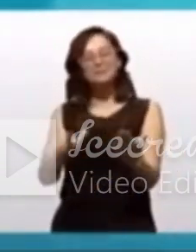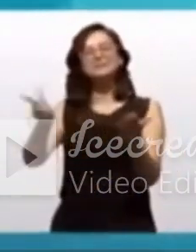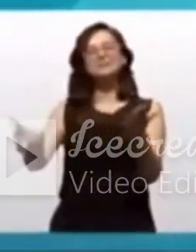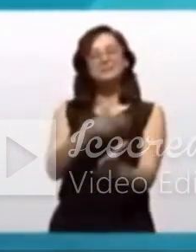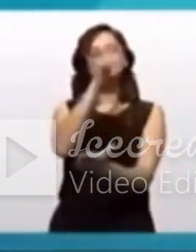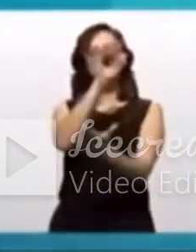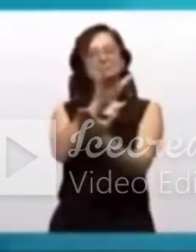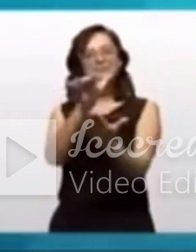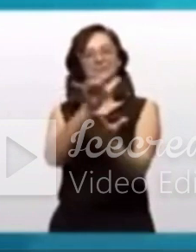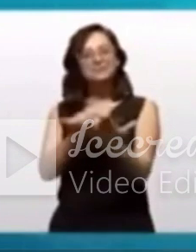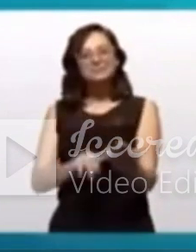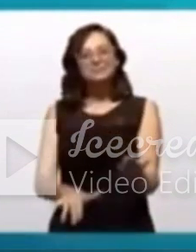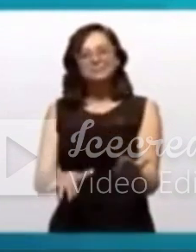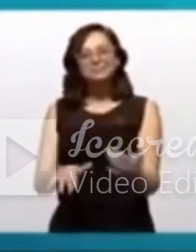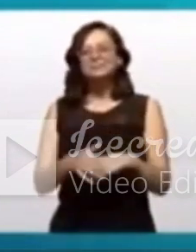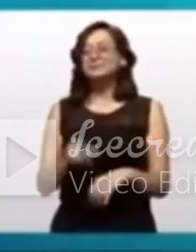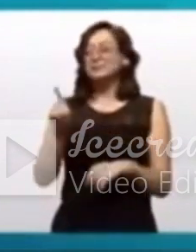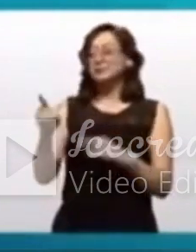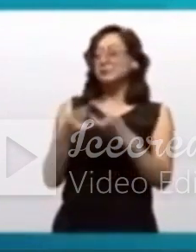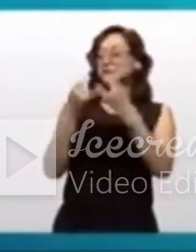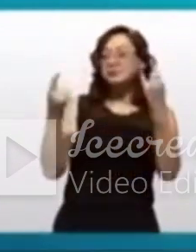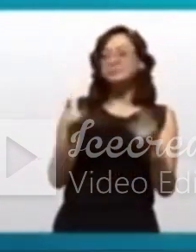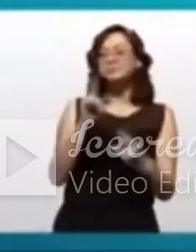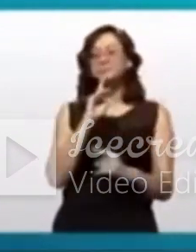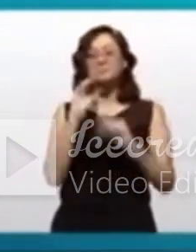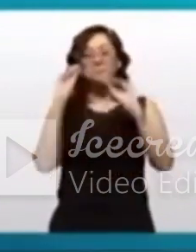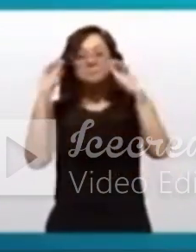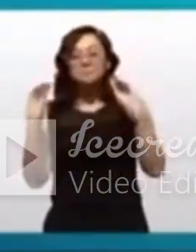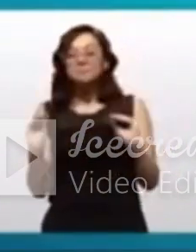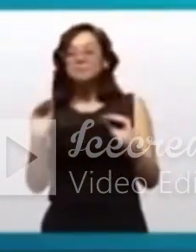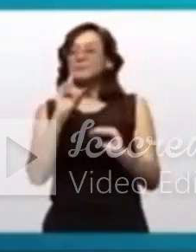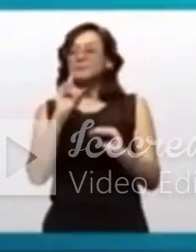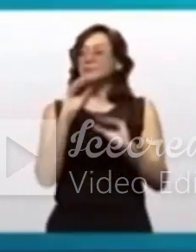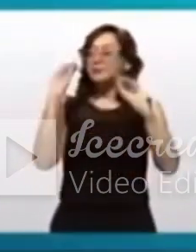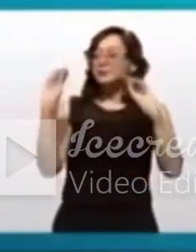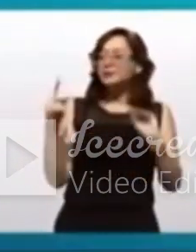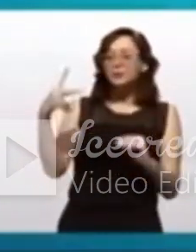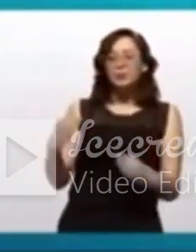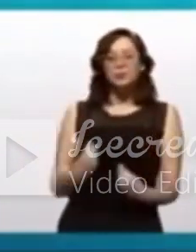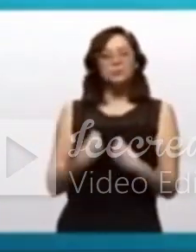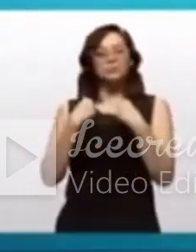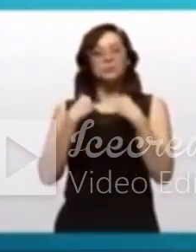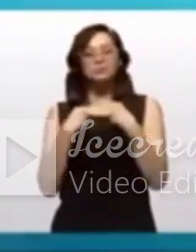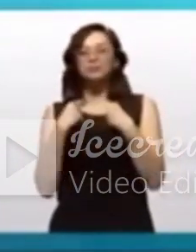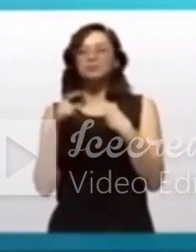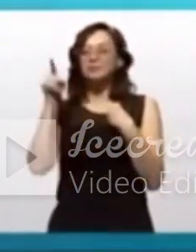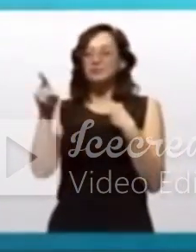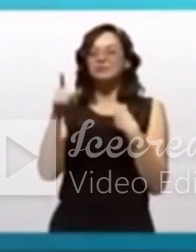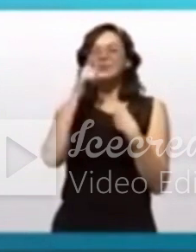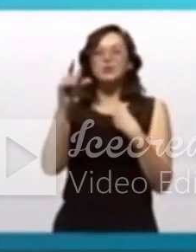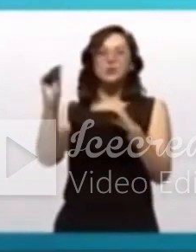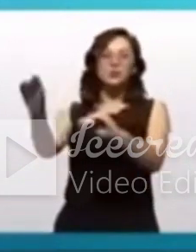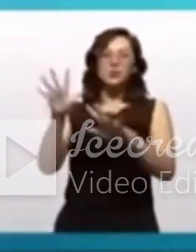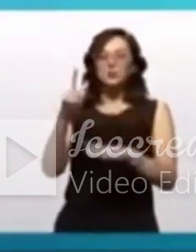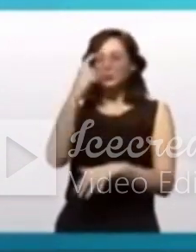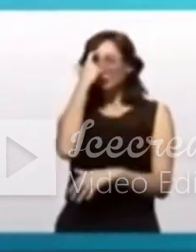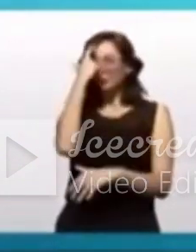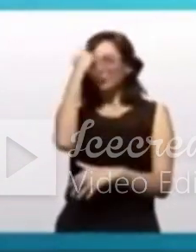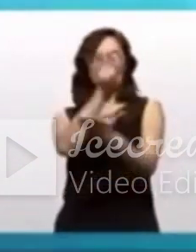releerla. El silencio en sus cuentos, el silencio en su vida misma, son la luz de la